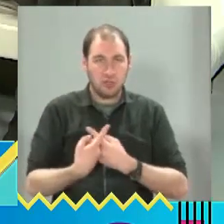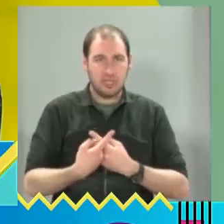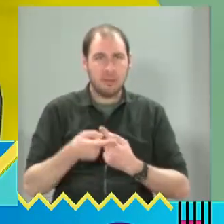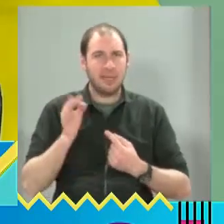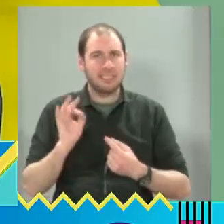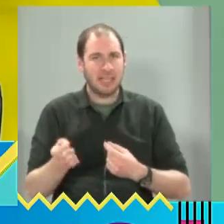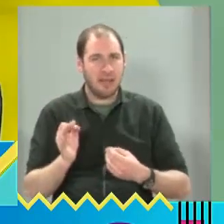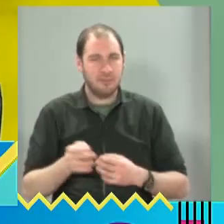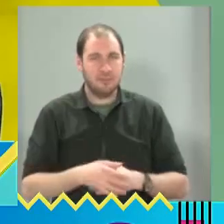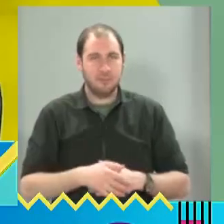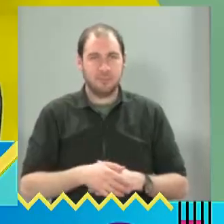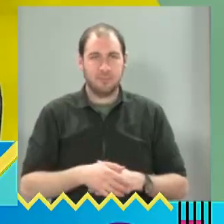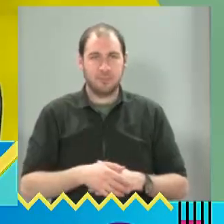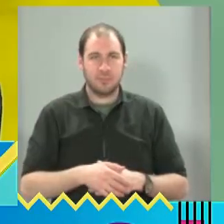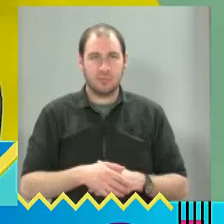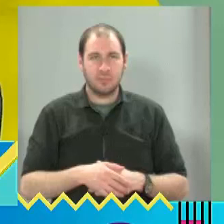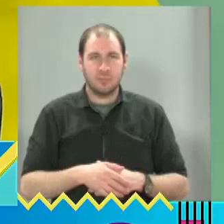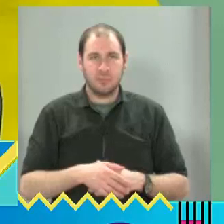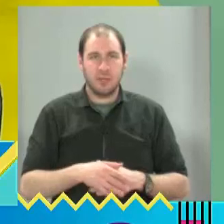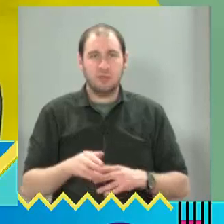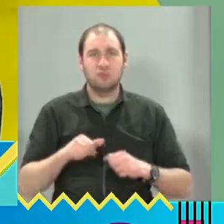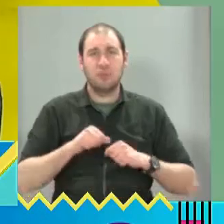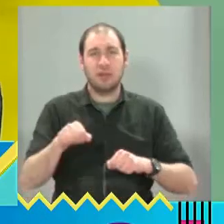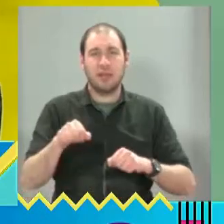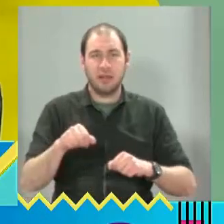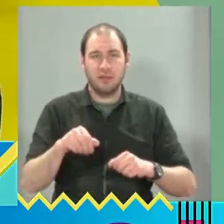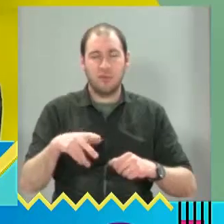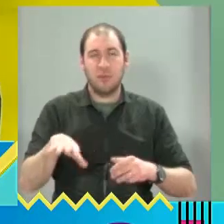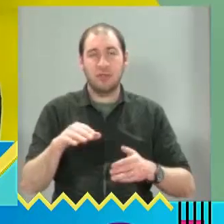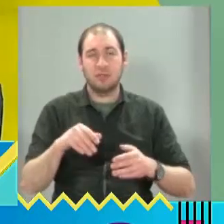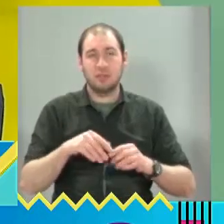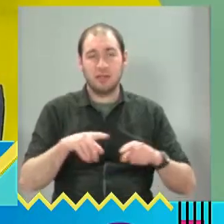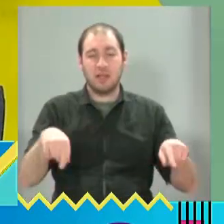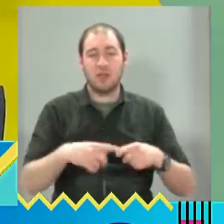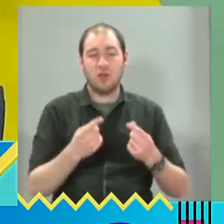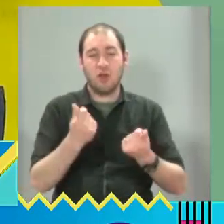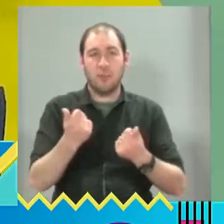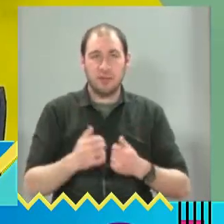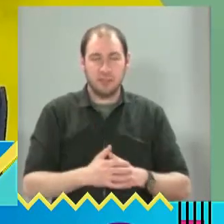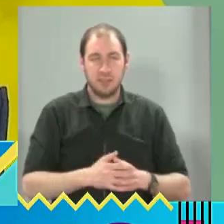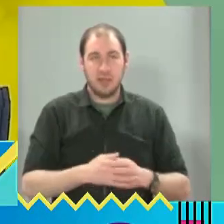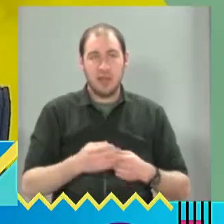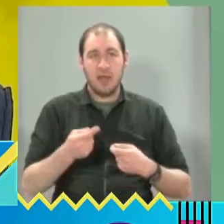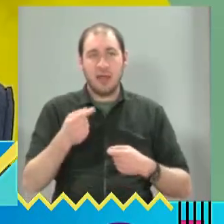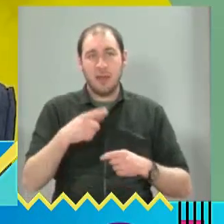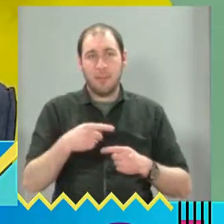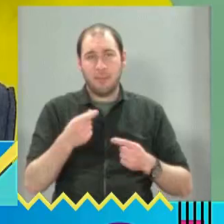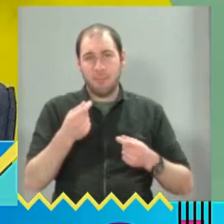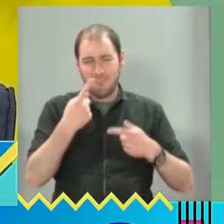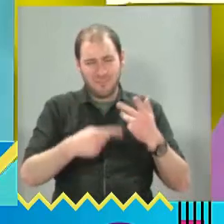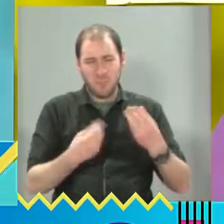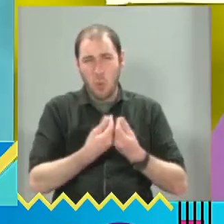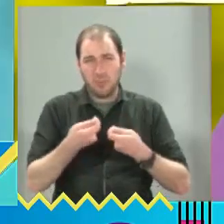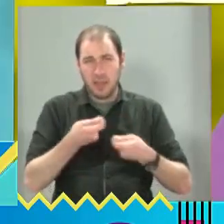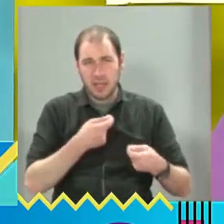saber, los grandes supermercados, los grandes centros, superficies de compras, que pueden manejar un montón de variables.